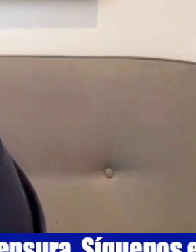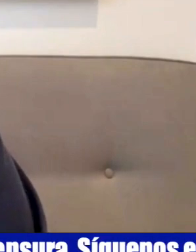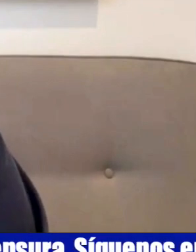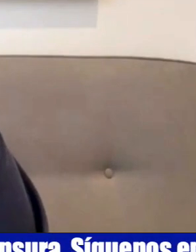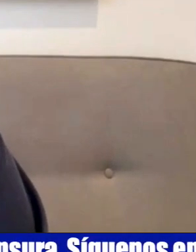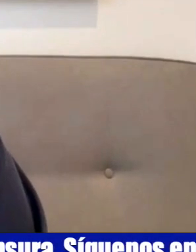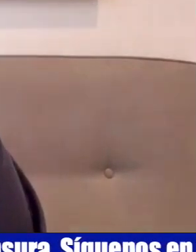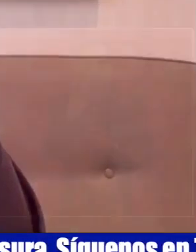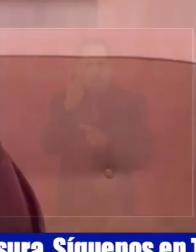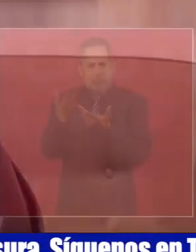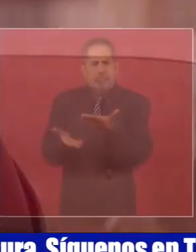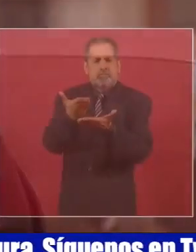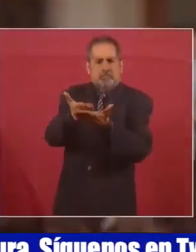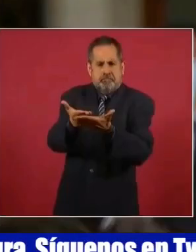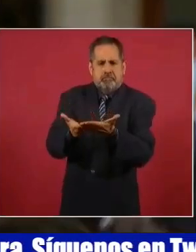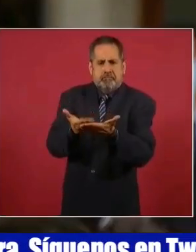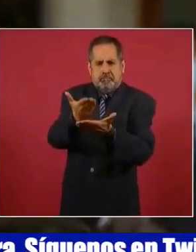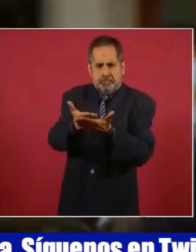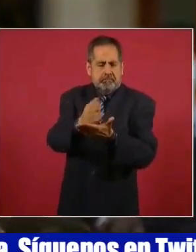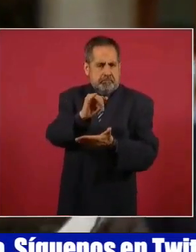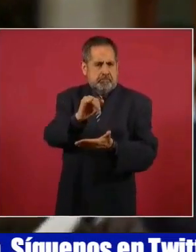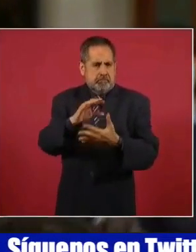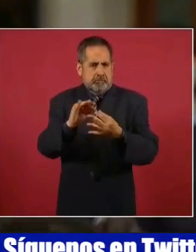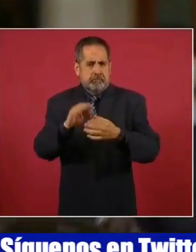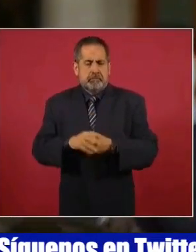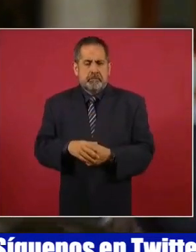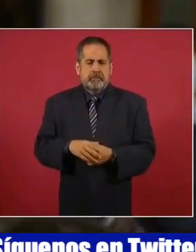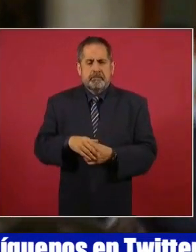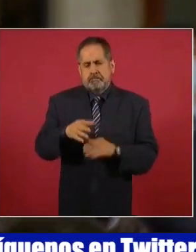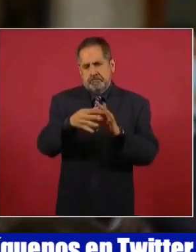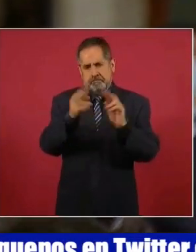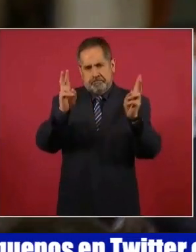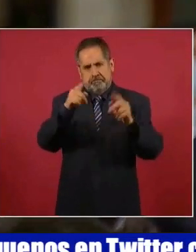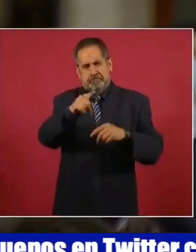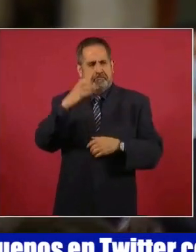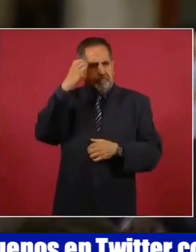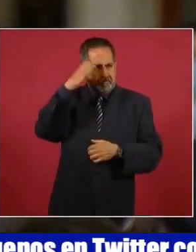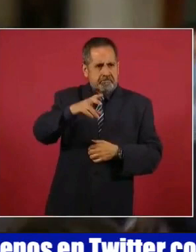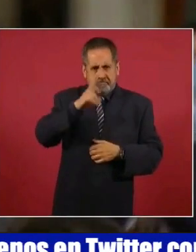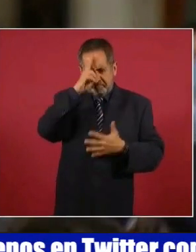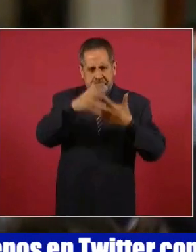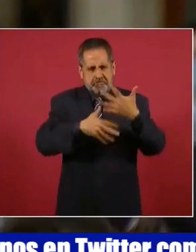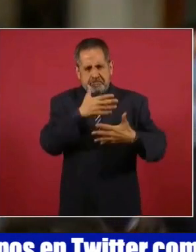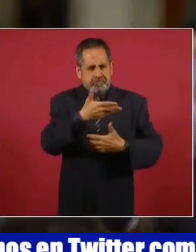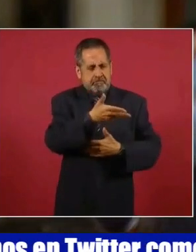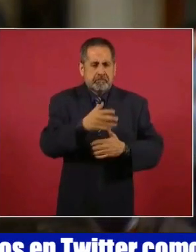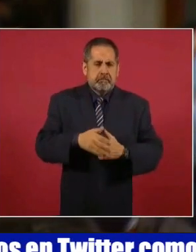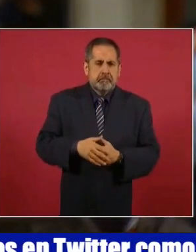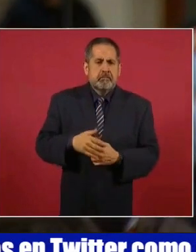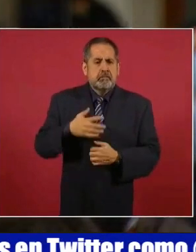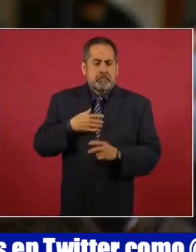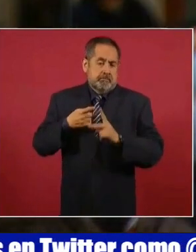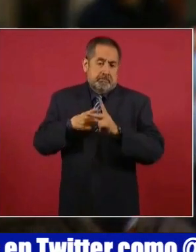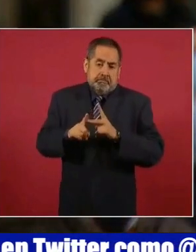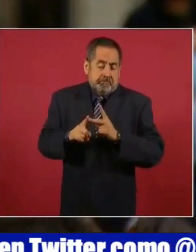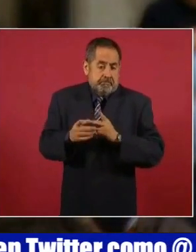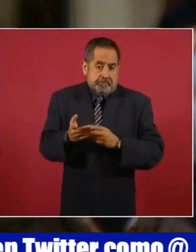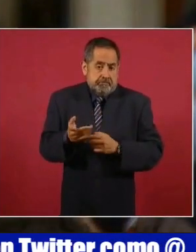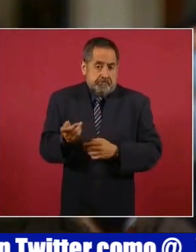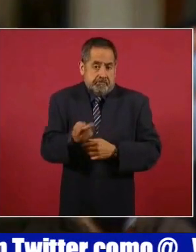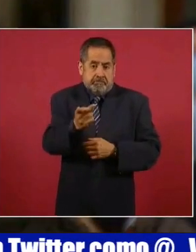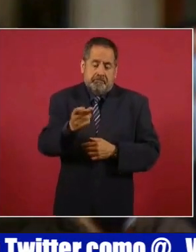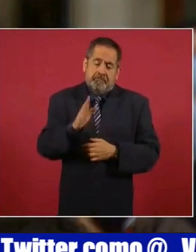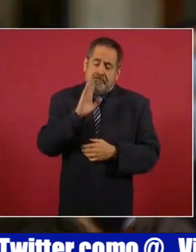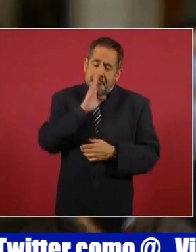comparar manzanas con manzanas, revuelve naranjas con manzanas y con peras. ¿A qué voy?